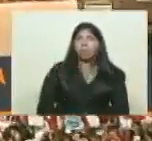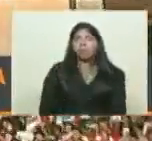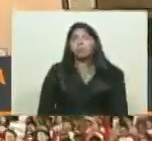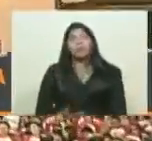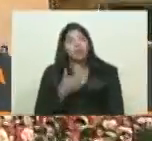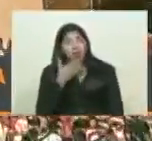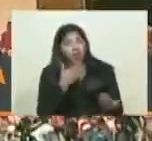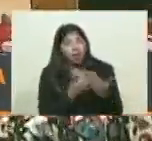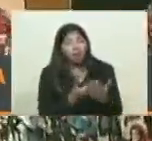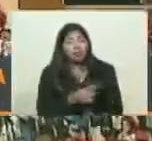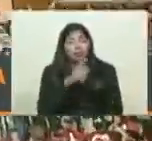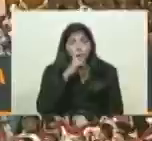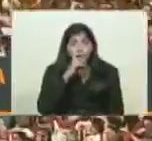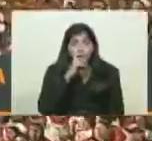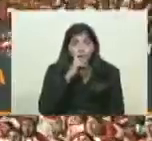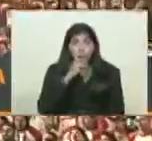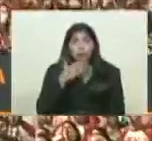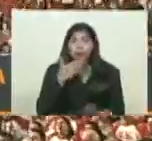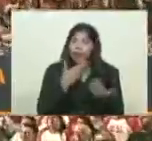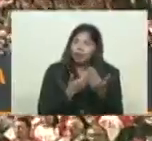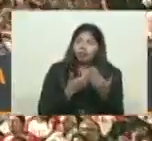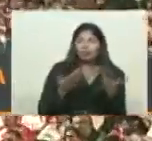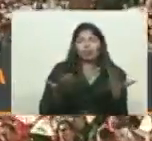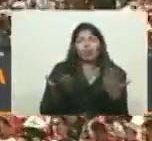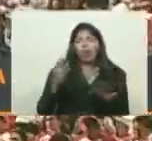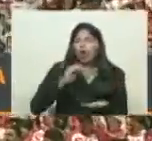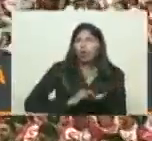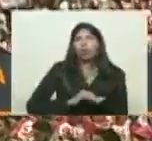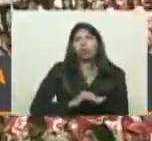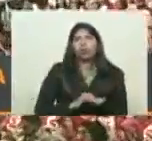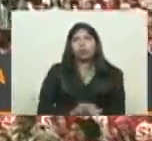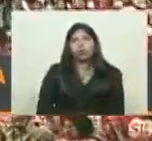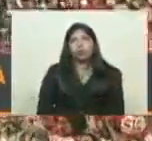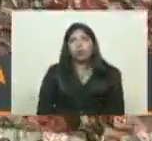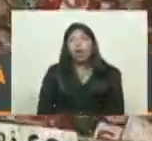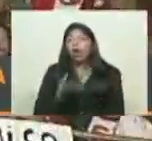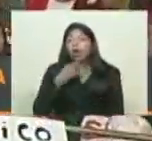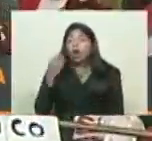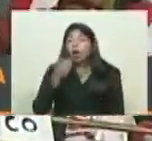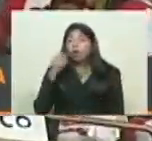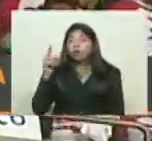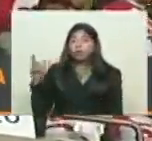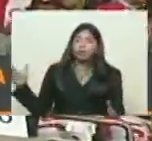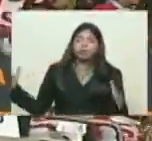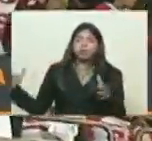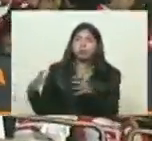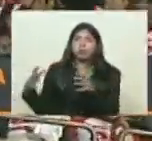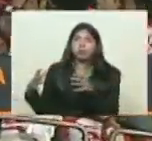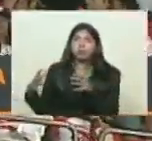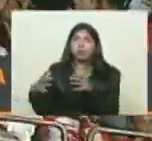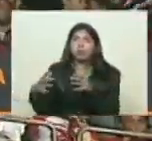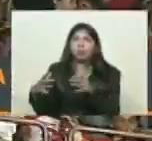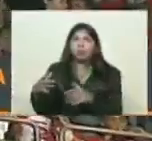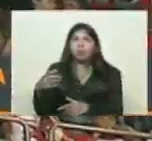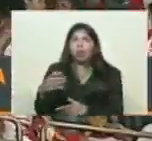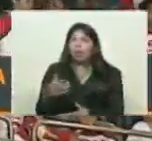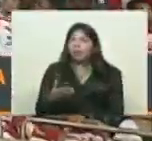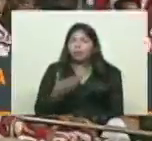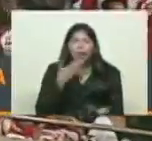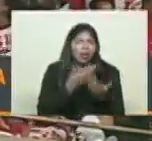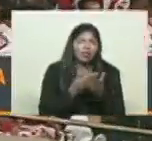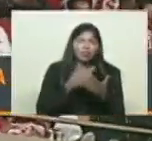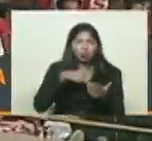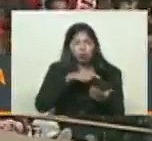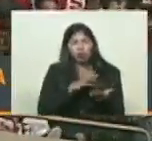presidente, una vez más, la juventud quiere agradecerle por tanta lealtad,